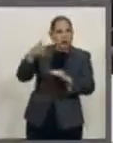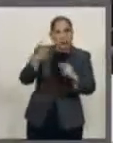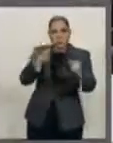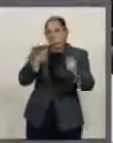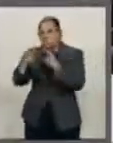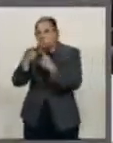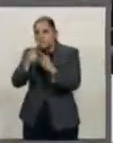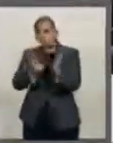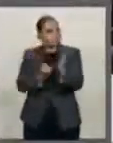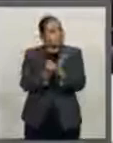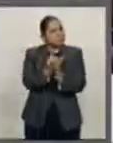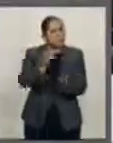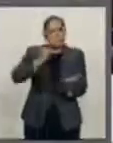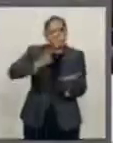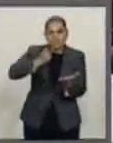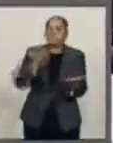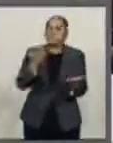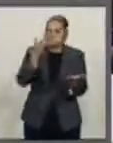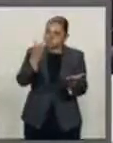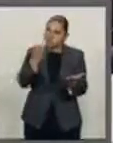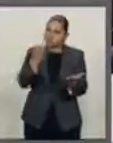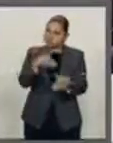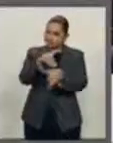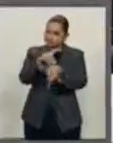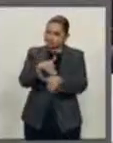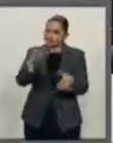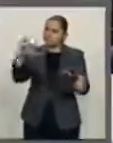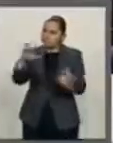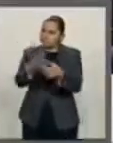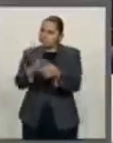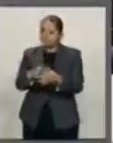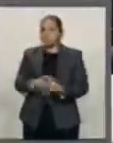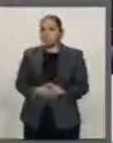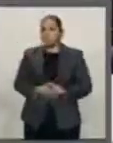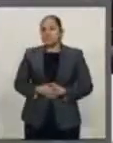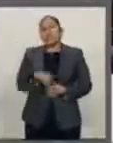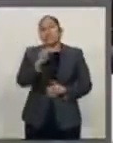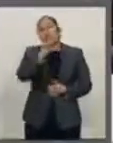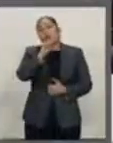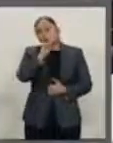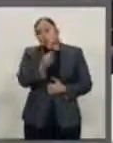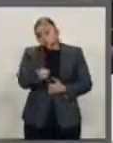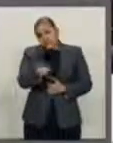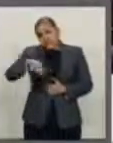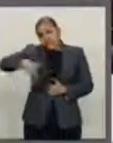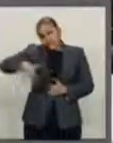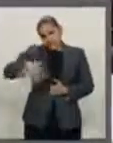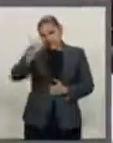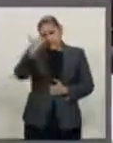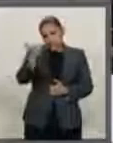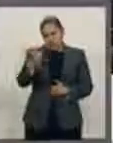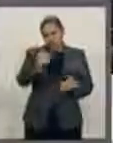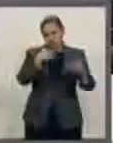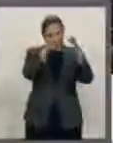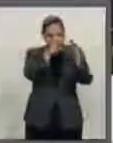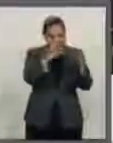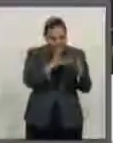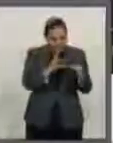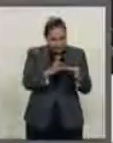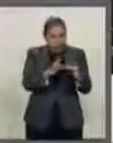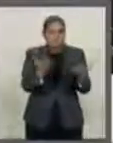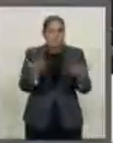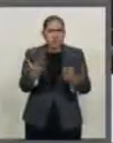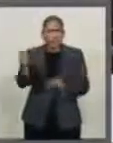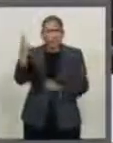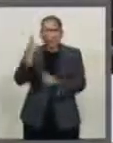Compañeras y compañeros, sumado a lo anterior, hay ciudadanos mexicanos por naturalización que